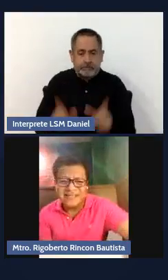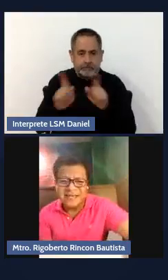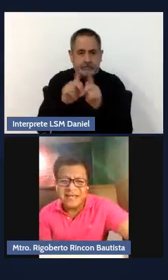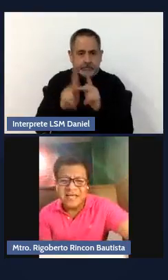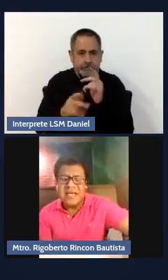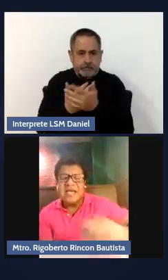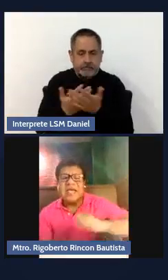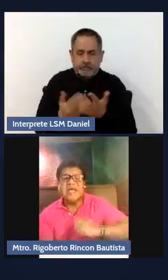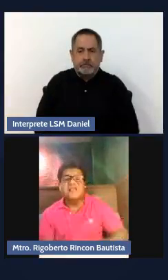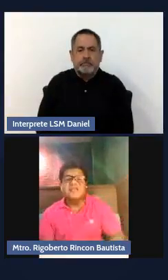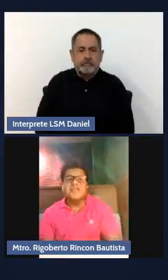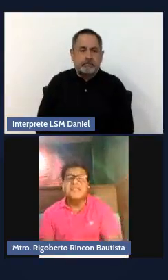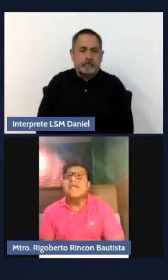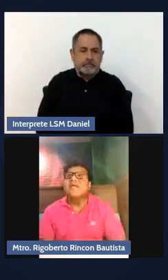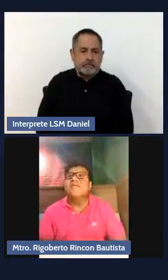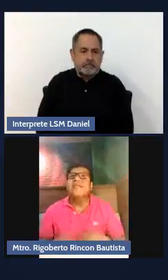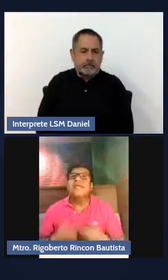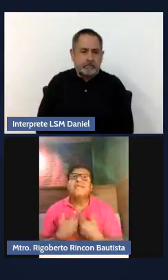Entonces,